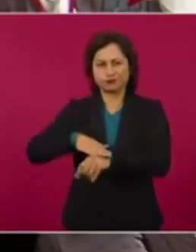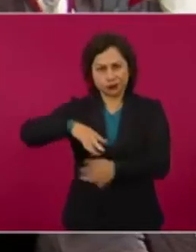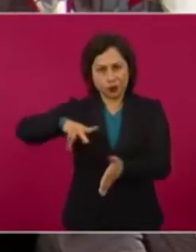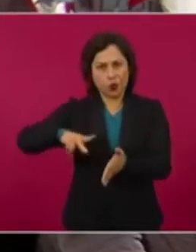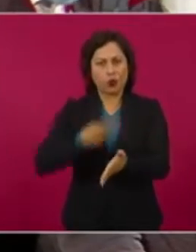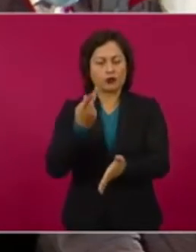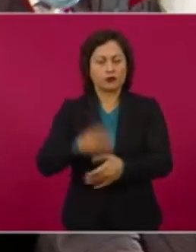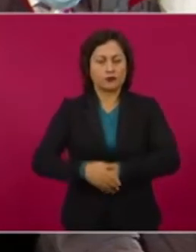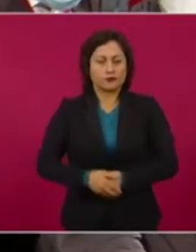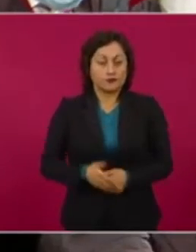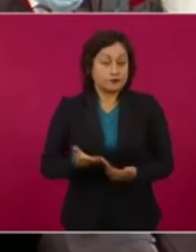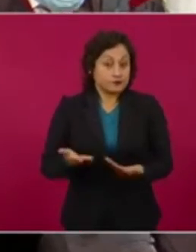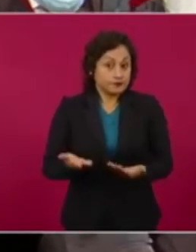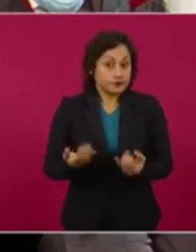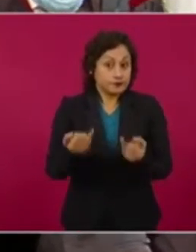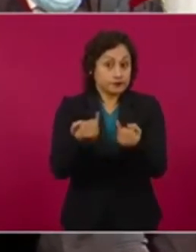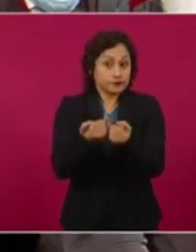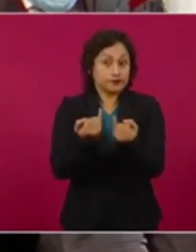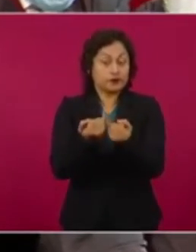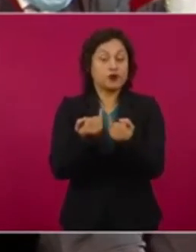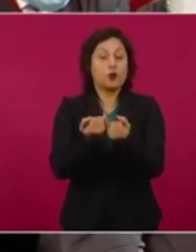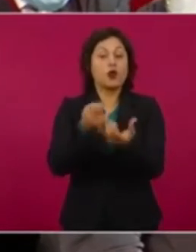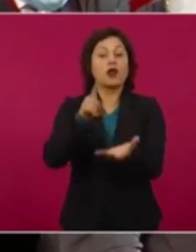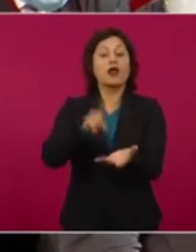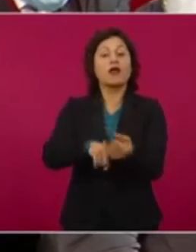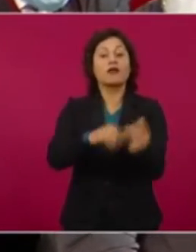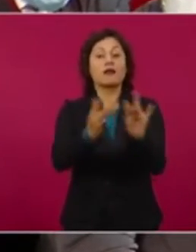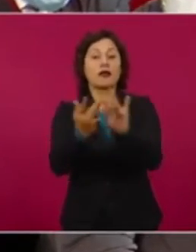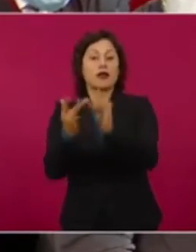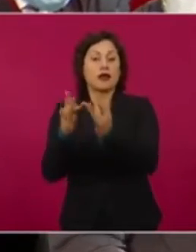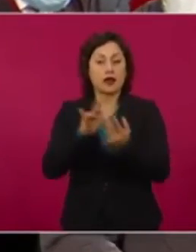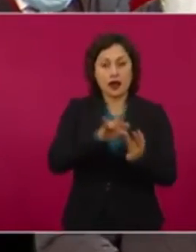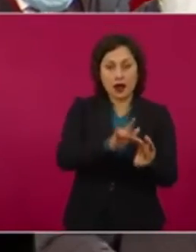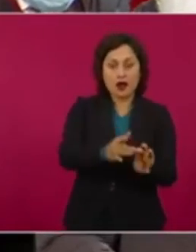redes sociales guerras intestinas,